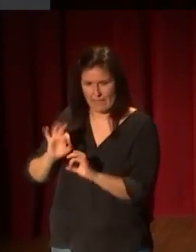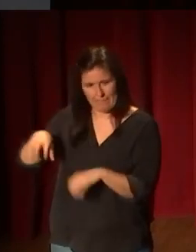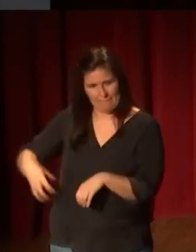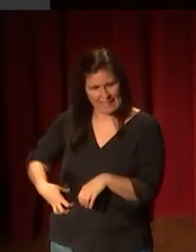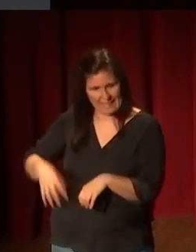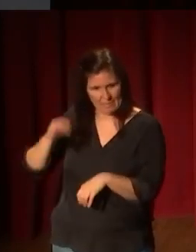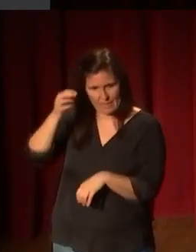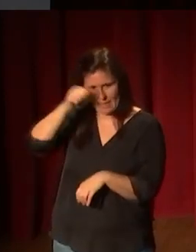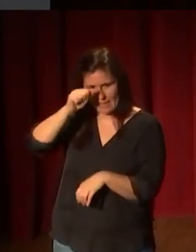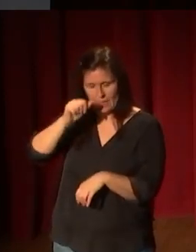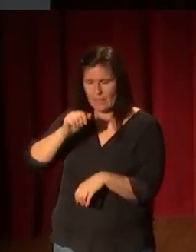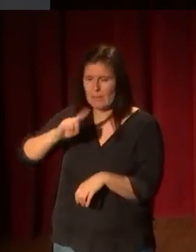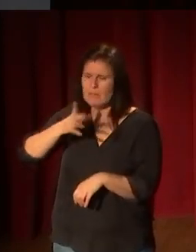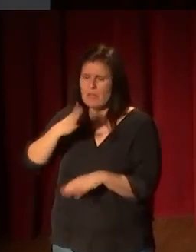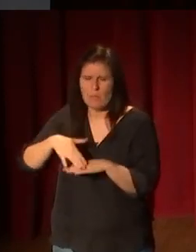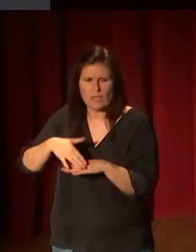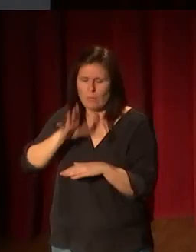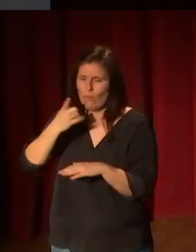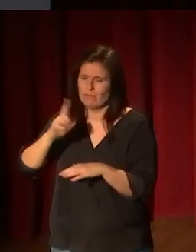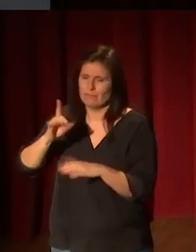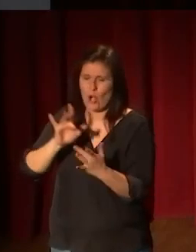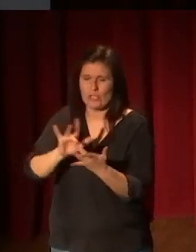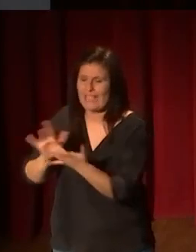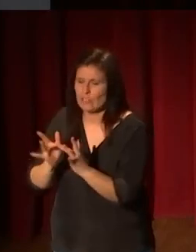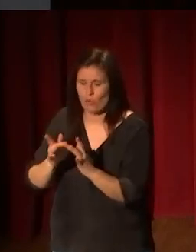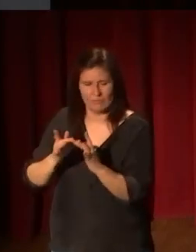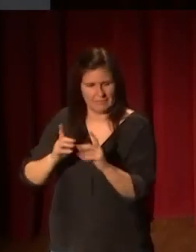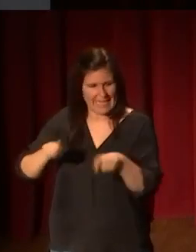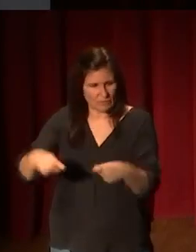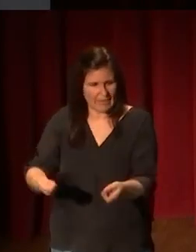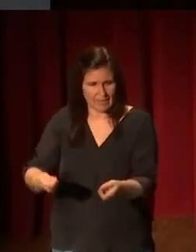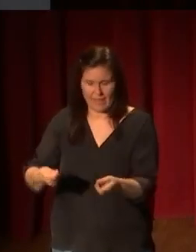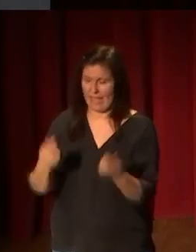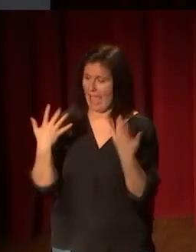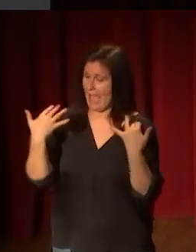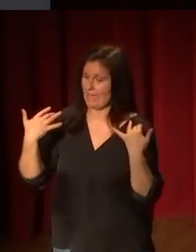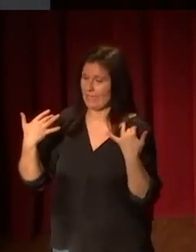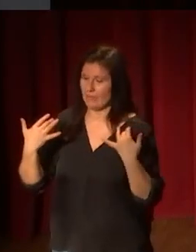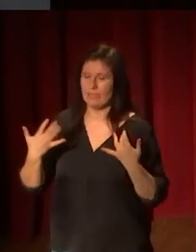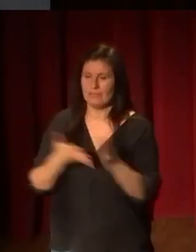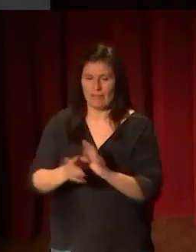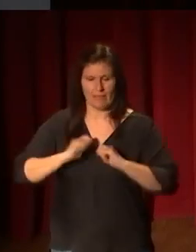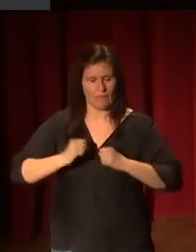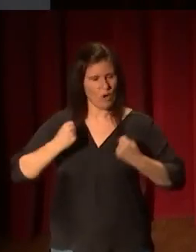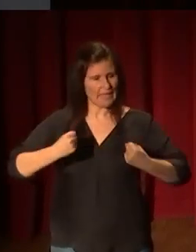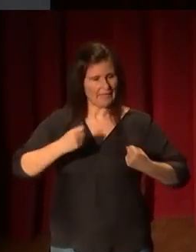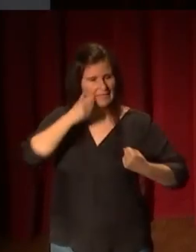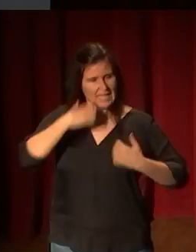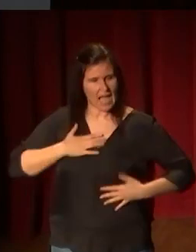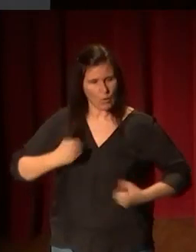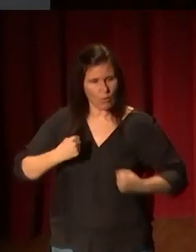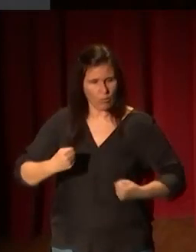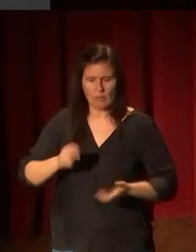primero porque le ponía en contacto con la naturaleza y ese contacto con el aire libre fortalecía a su salud esas caminatas